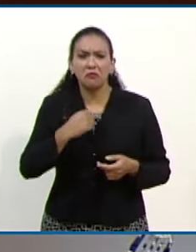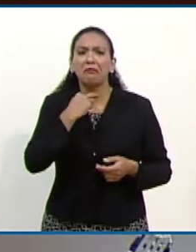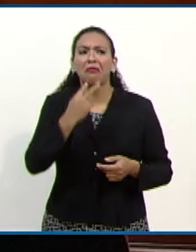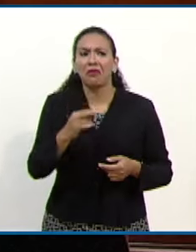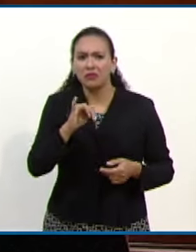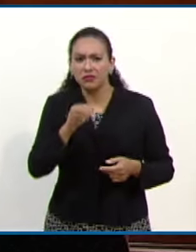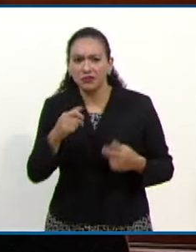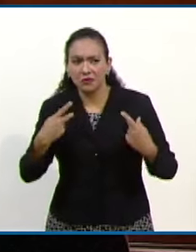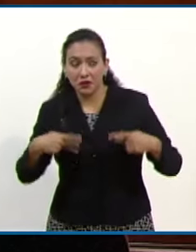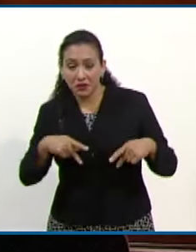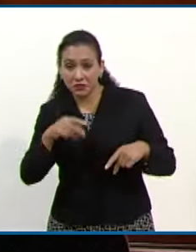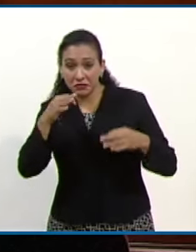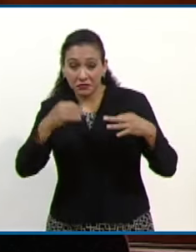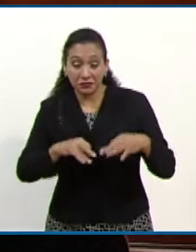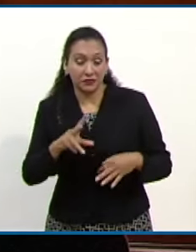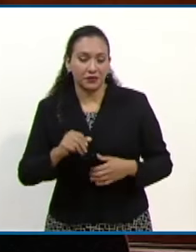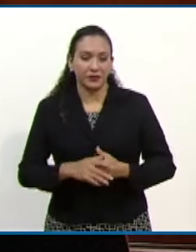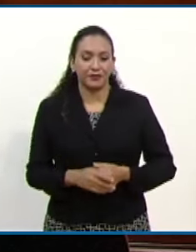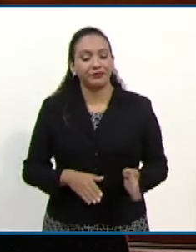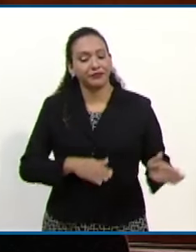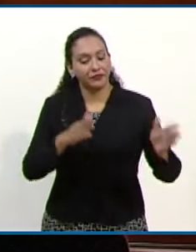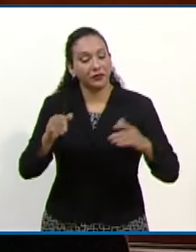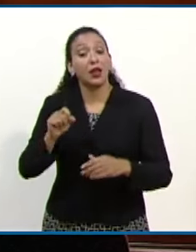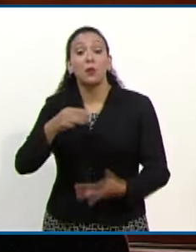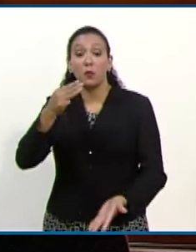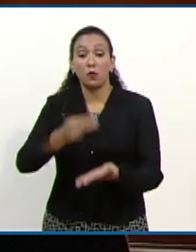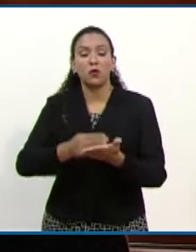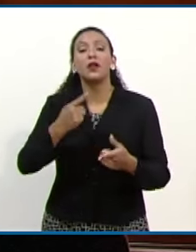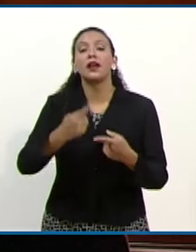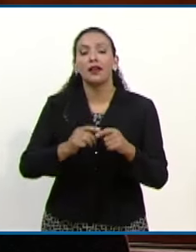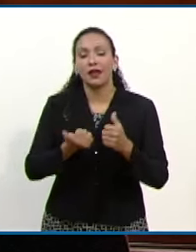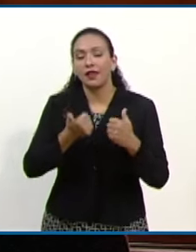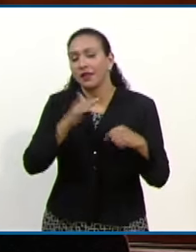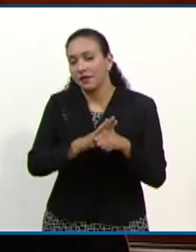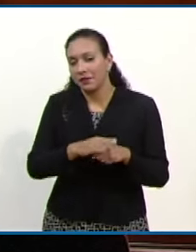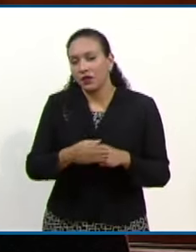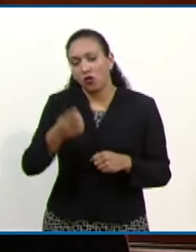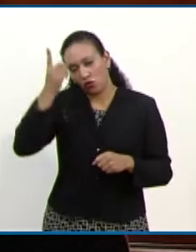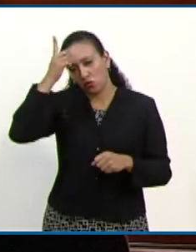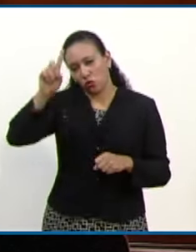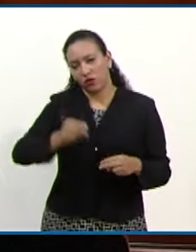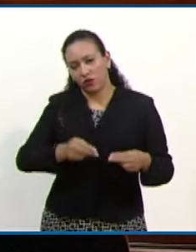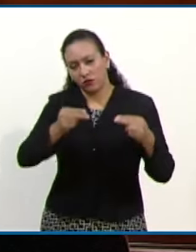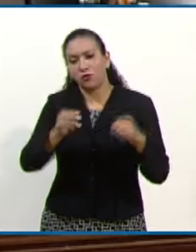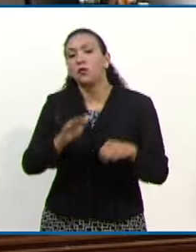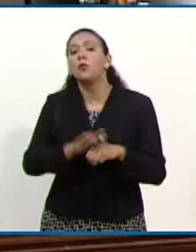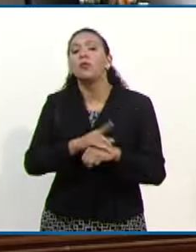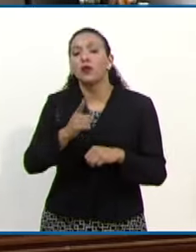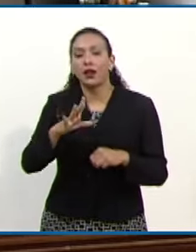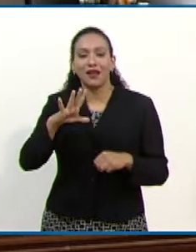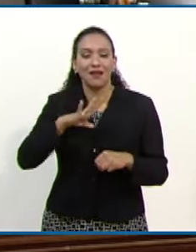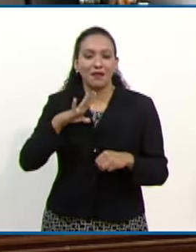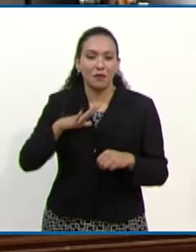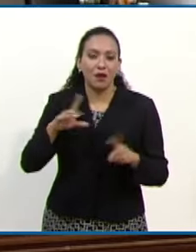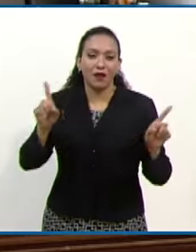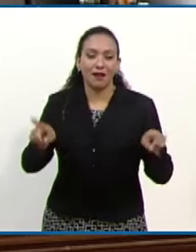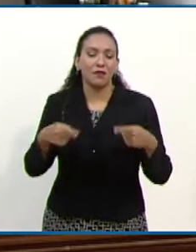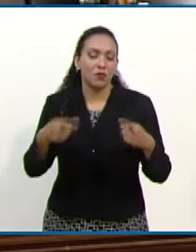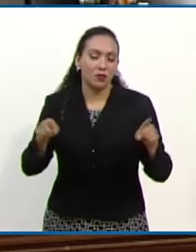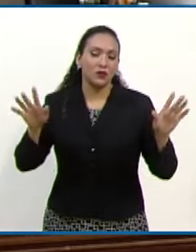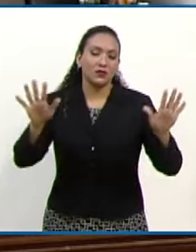establecían multas a los encargados, dueños o administradores de locales donde haya espectáculos, diversiones públicas, bailes